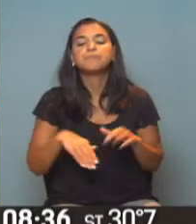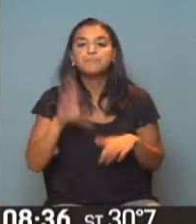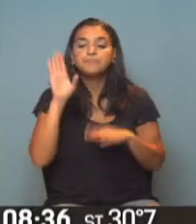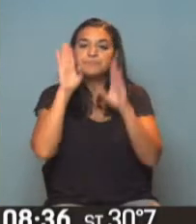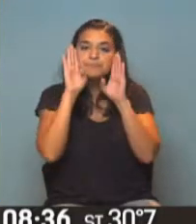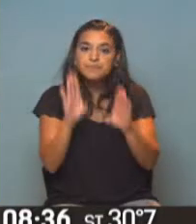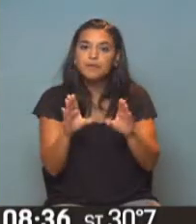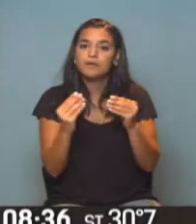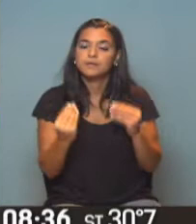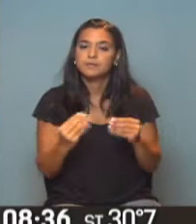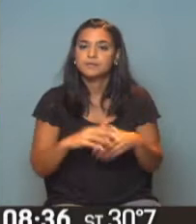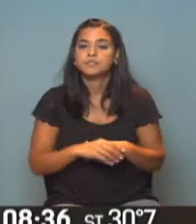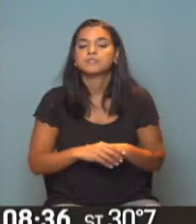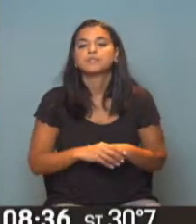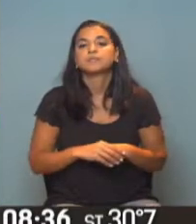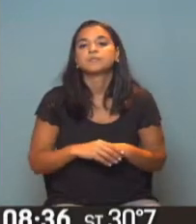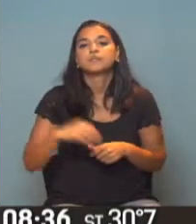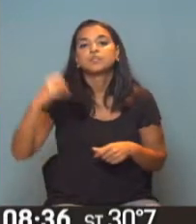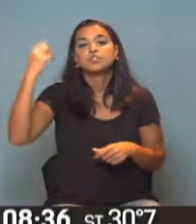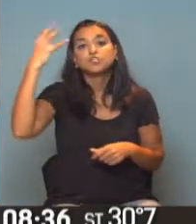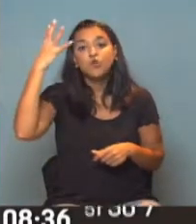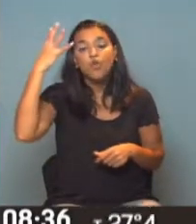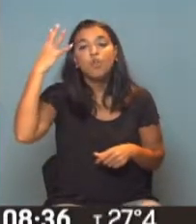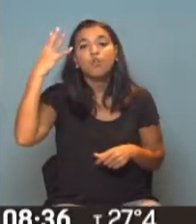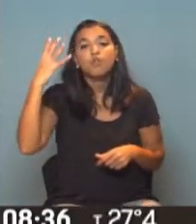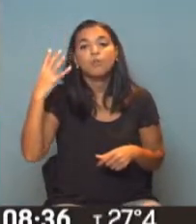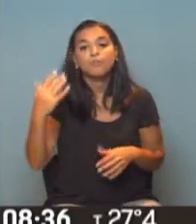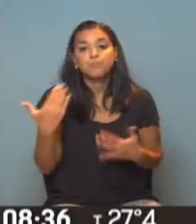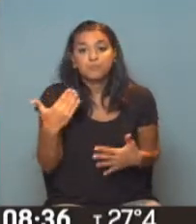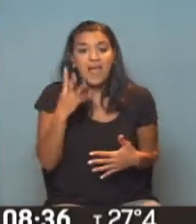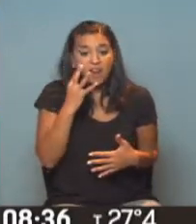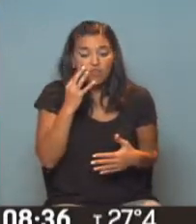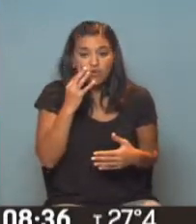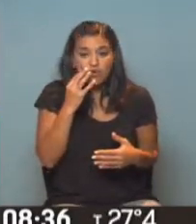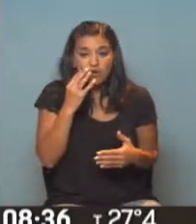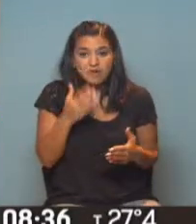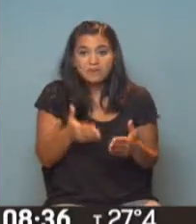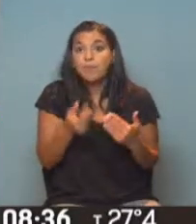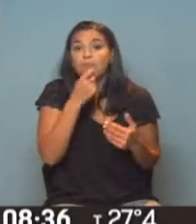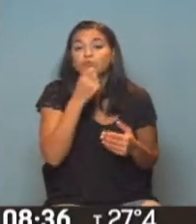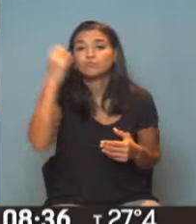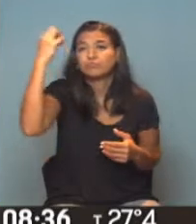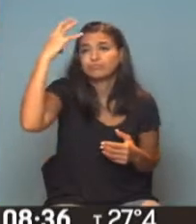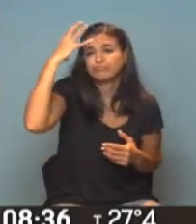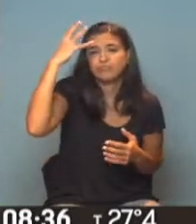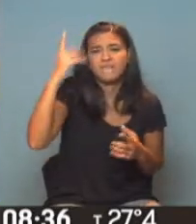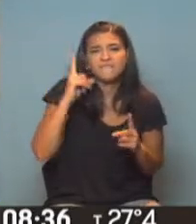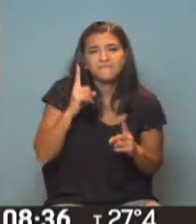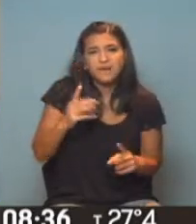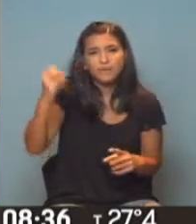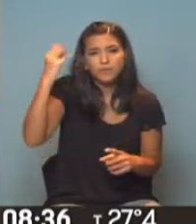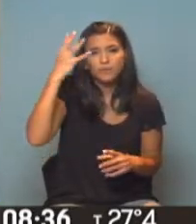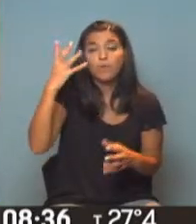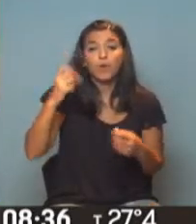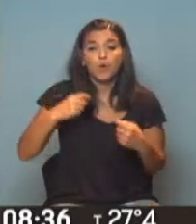cuenta que el sol de alguna manera puede tener una acción inmediata que es si me pasó lo que vos comentabas me